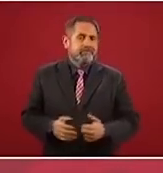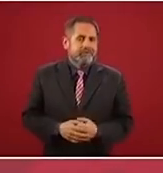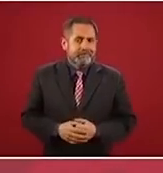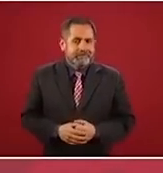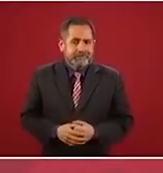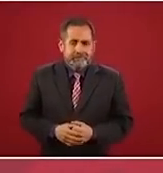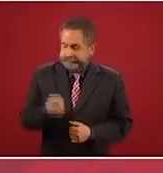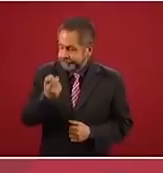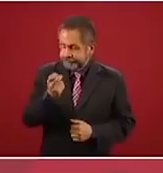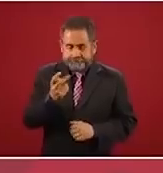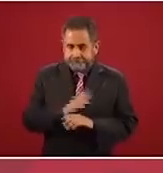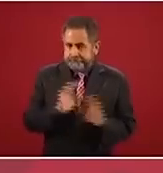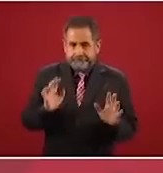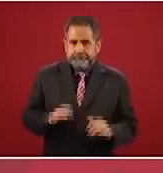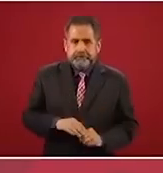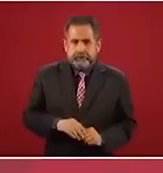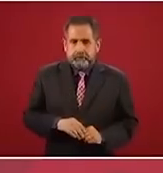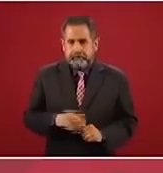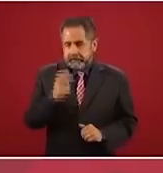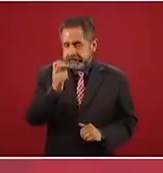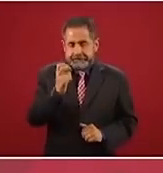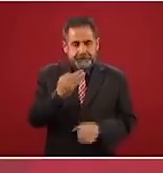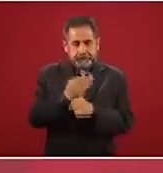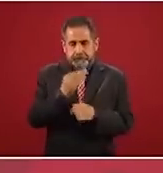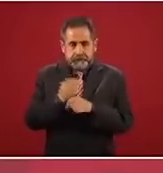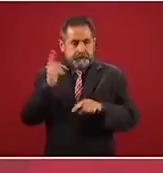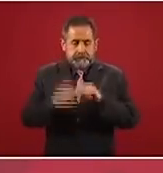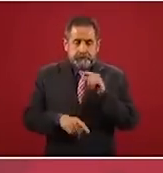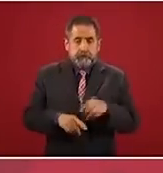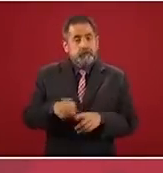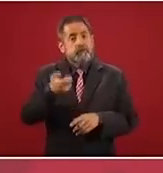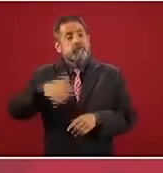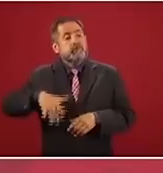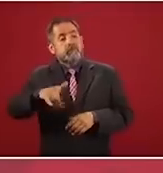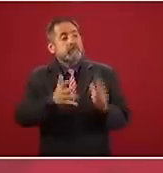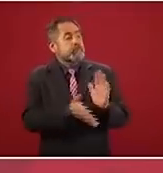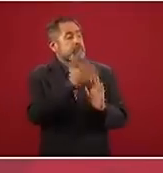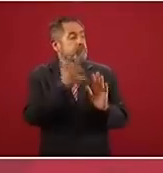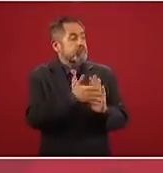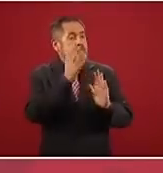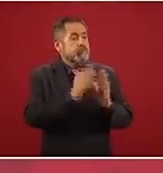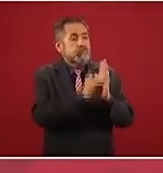Entonces, eso es lo que estamos enfrentando en el caso de las construcciones.